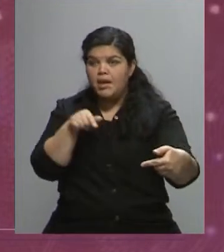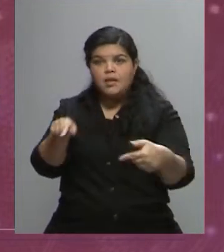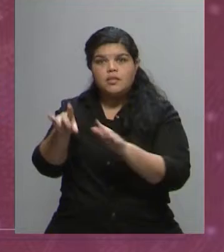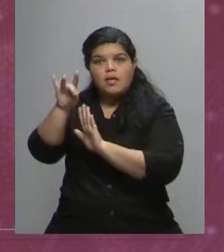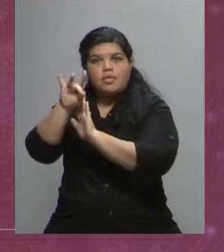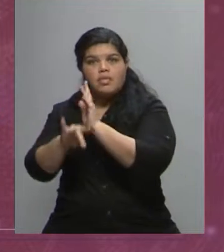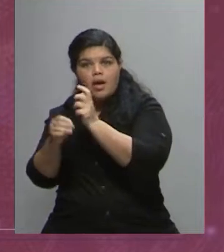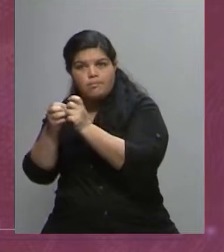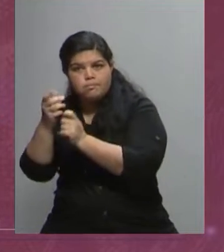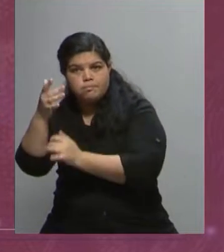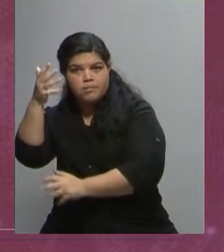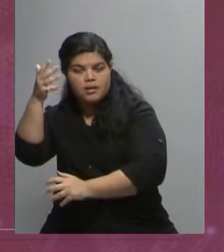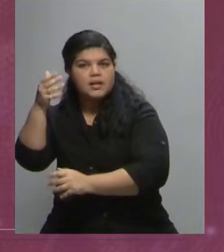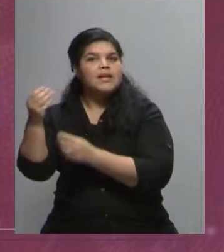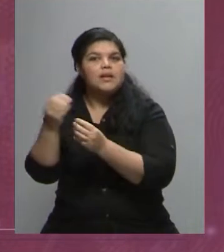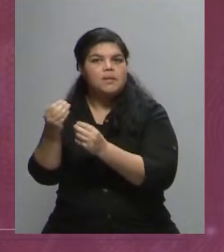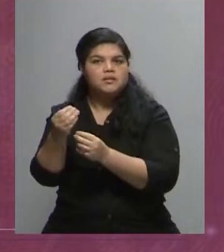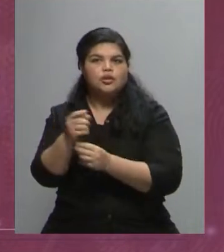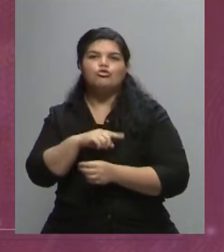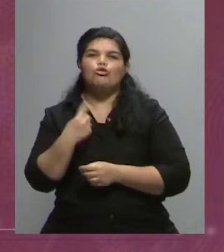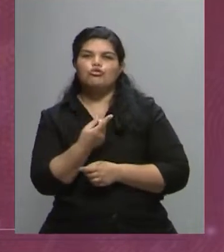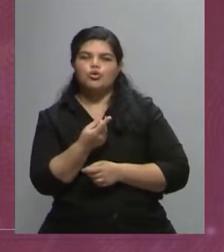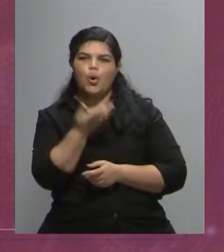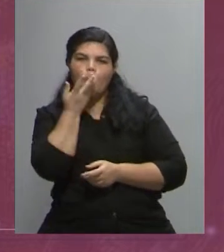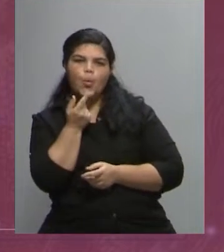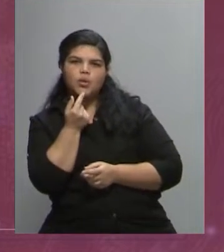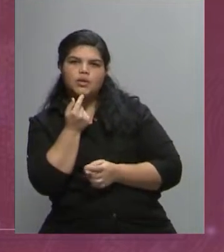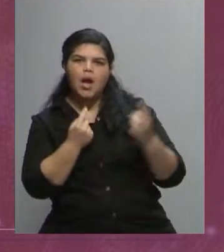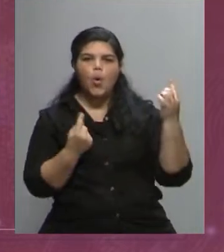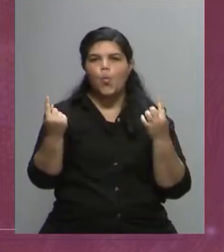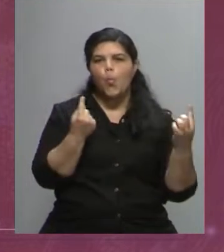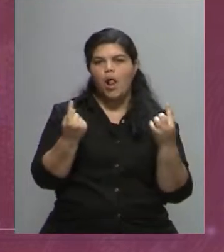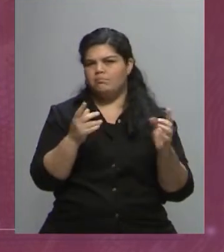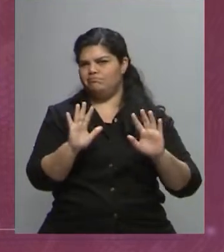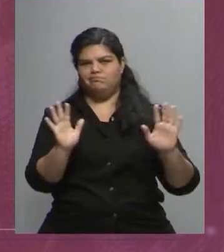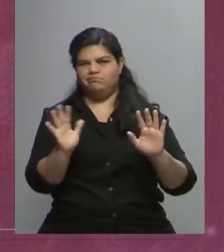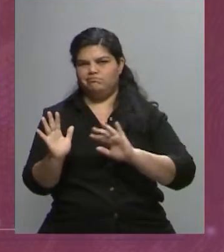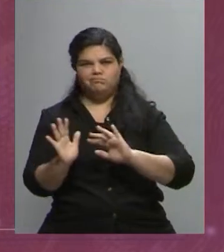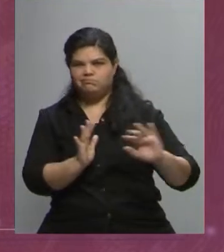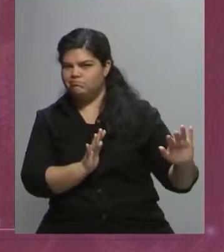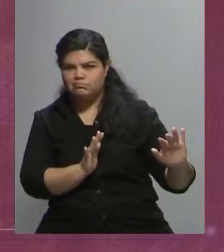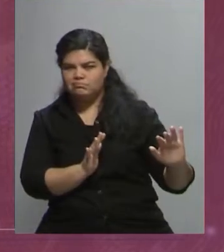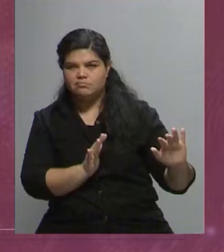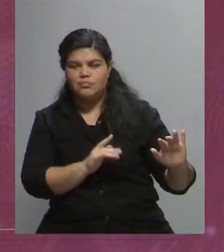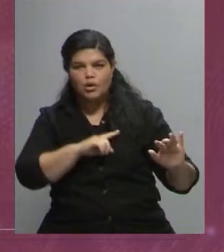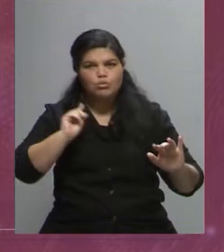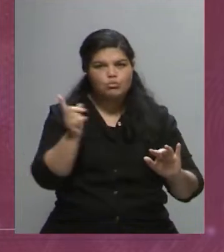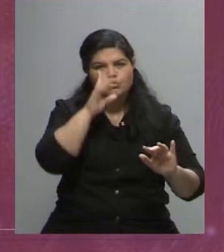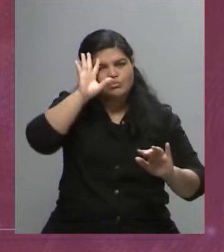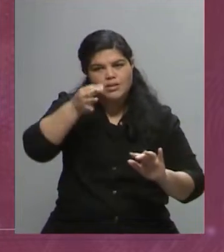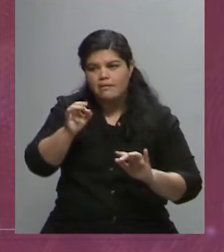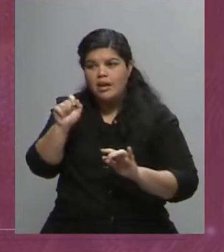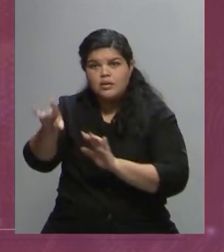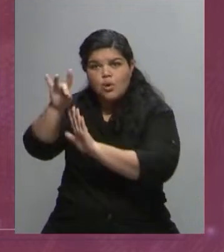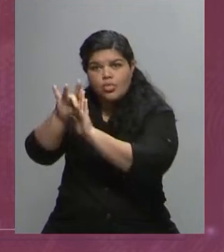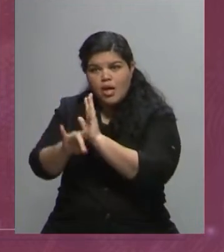mismo. No es que antes teníamos pocos datos y ahora tenemos muchos datos, sino que tenemos muchos datos de una naturaleza